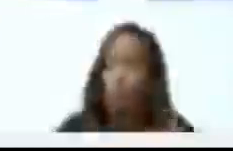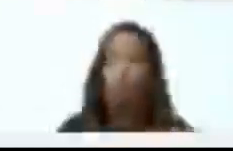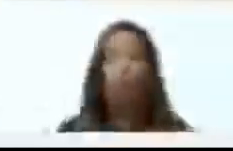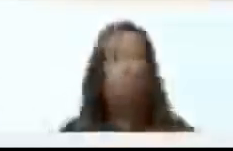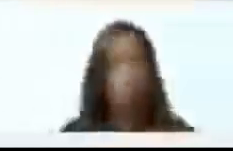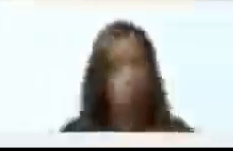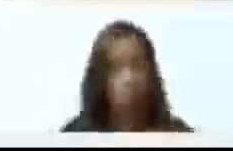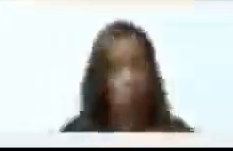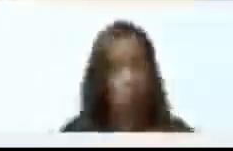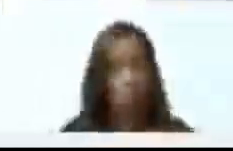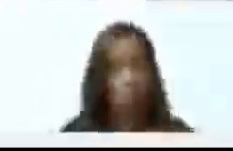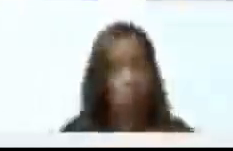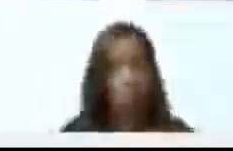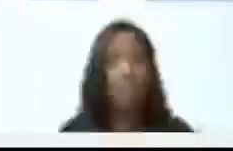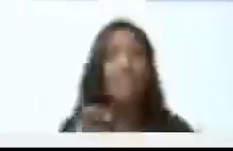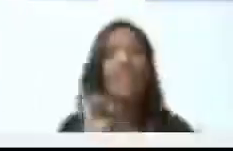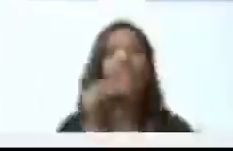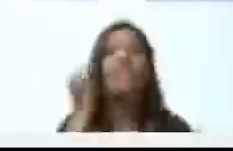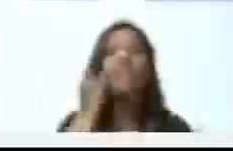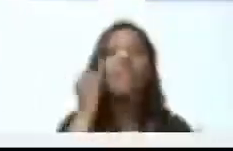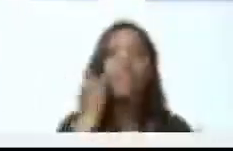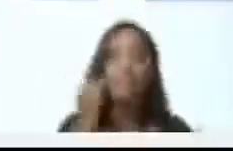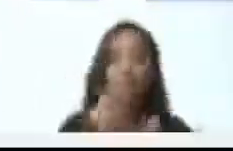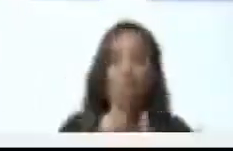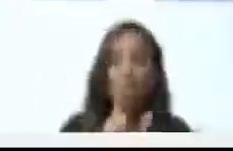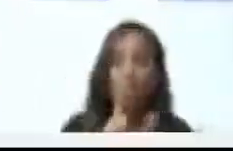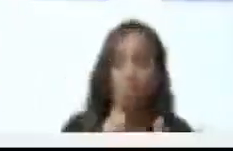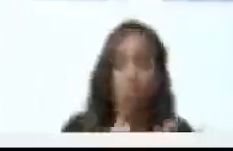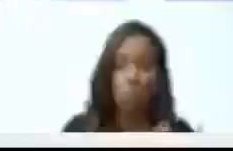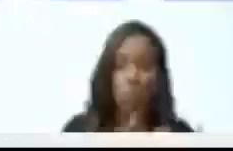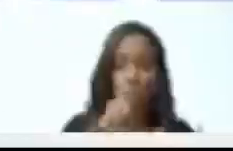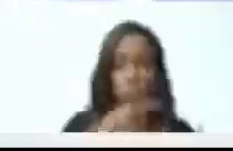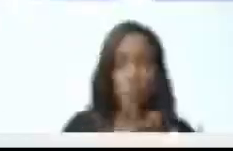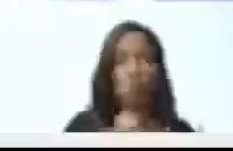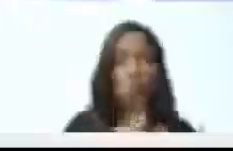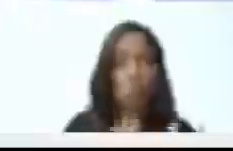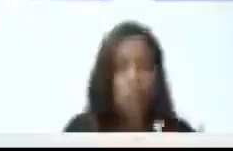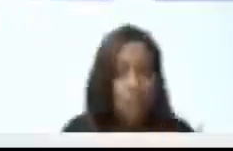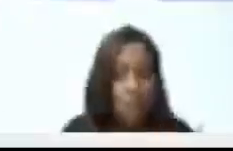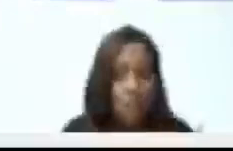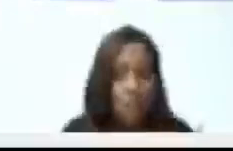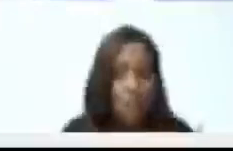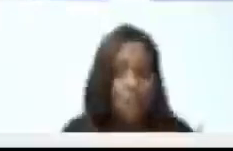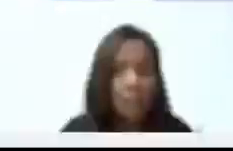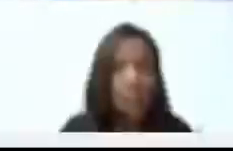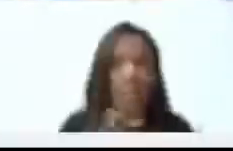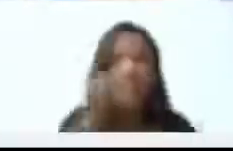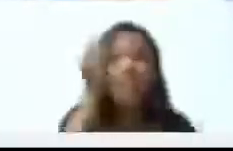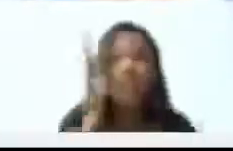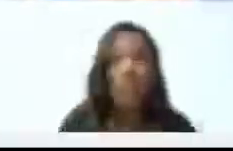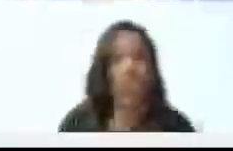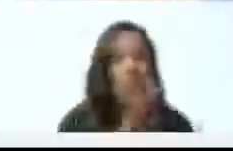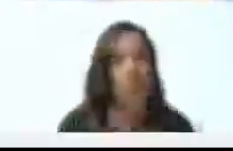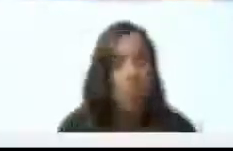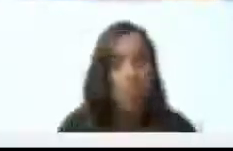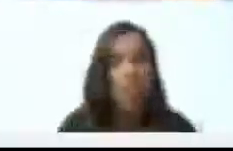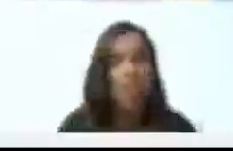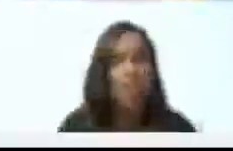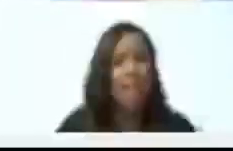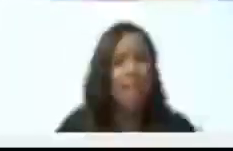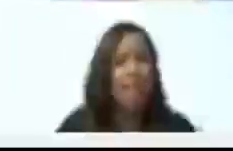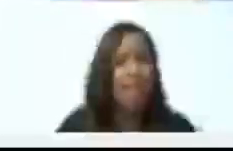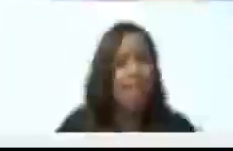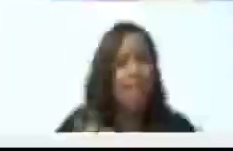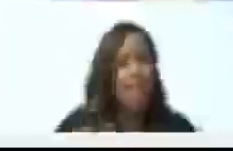de ley cuando se ha aprobado por la Cámara es sencillamente ratificar su aprobación. Además, que el